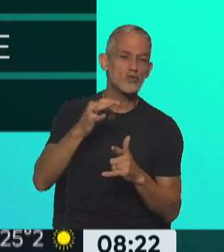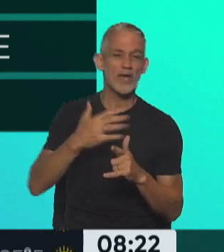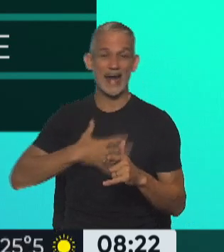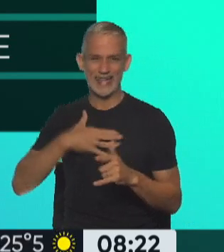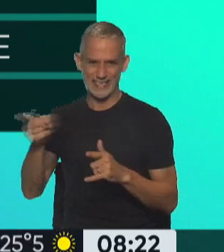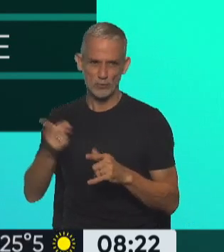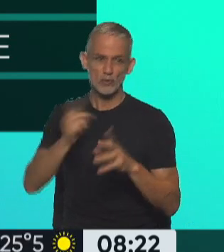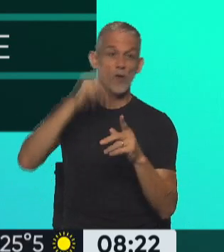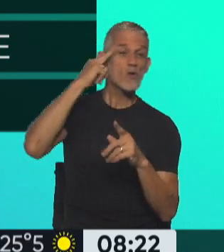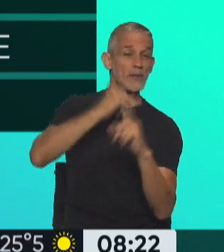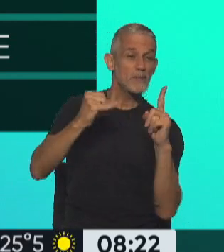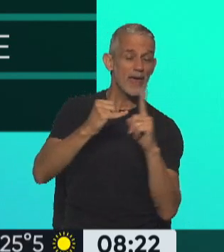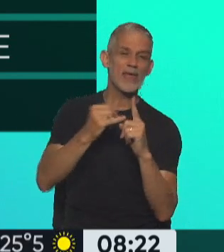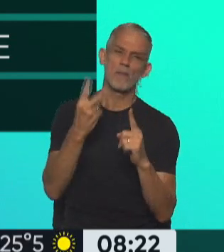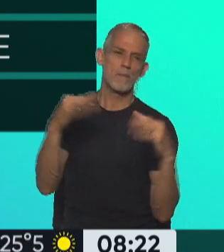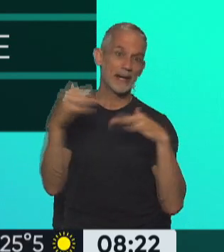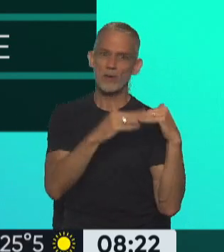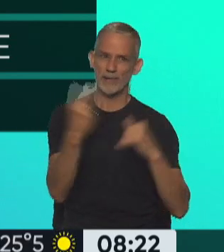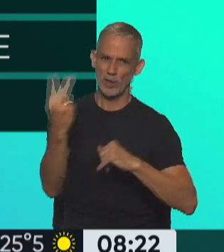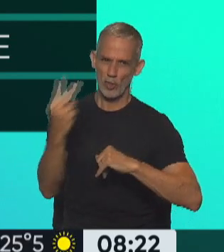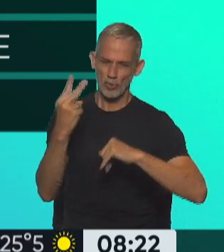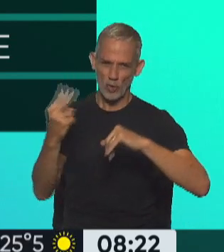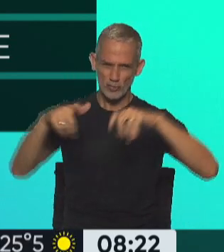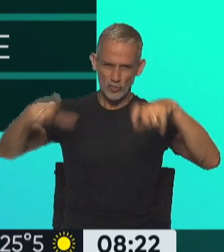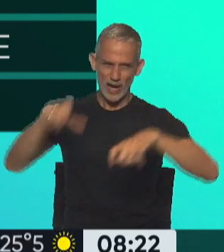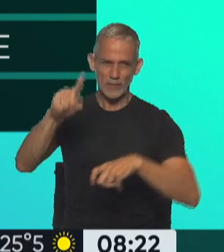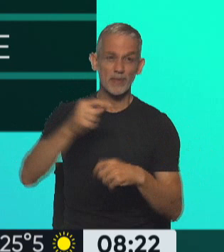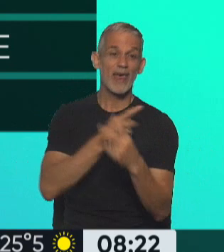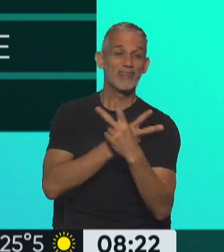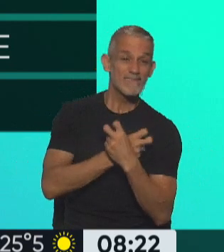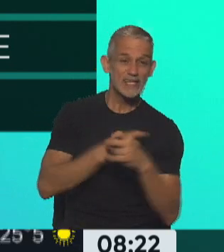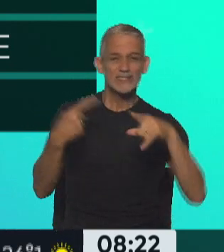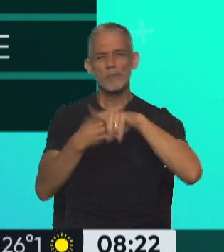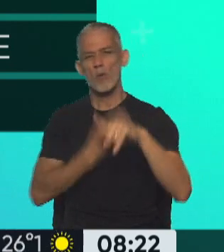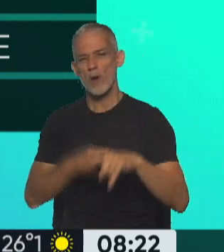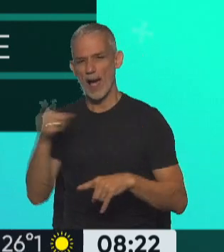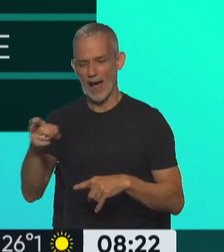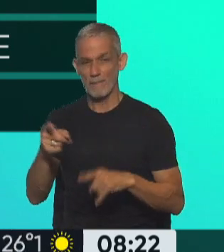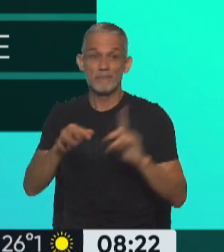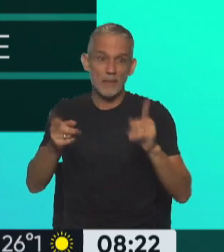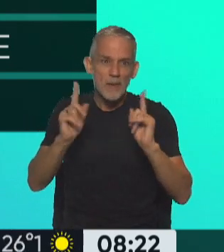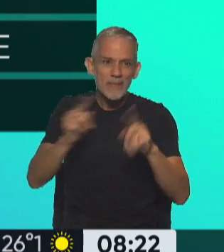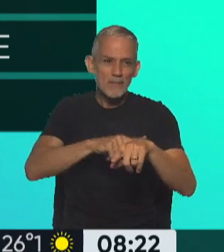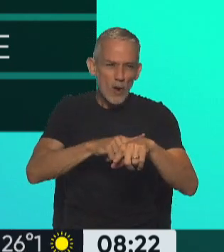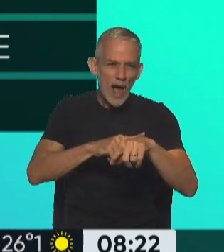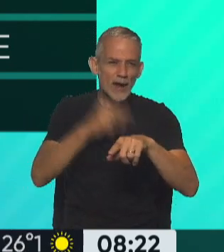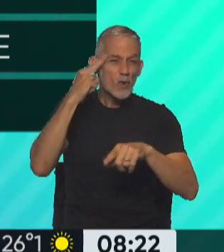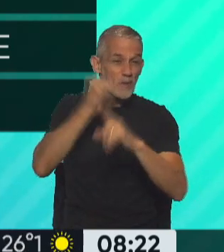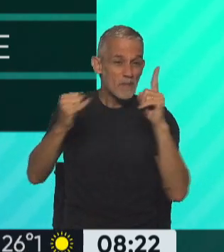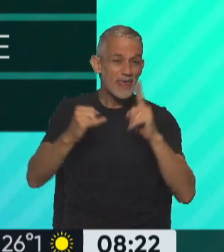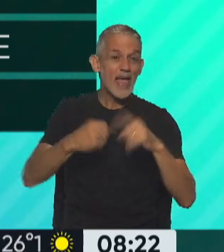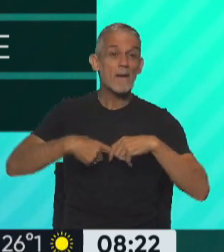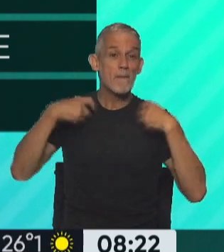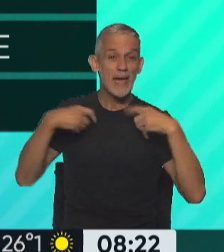Juniors. 21:30, dos partidos en el Tito Tomaguelo. Defensa enfrente a Huracán. También en el mismo horario, en Liniers